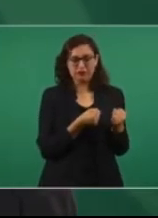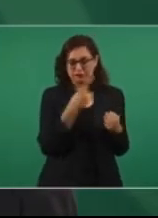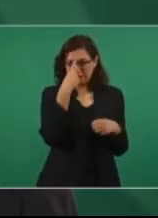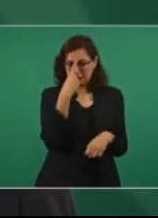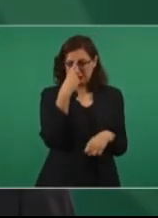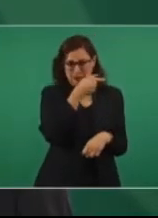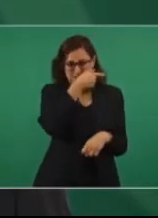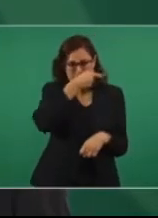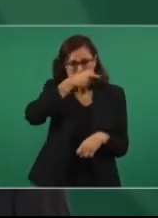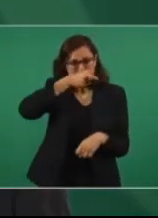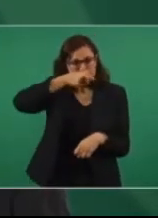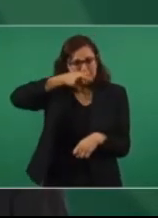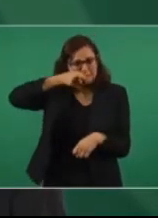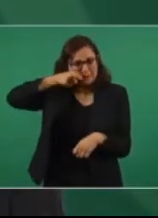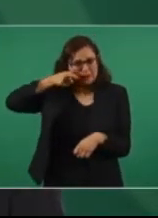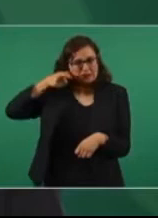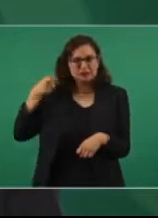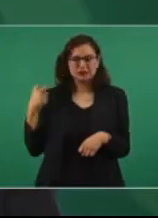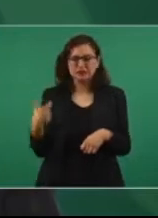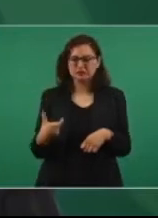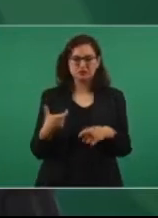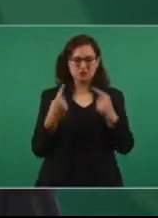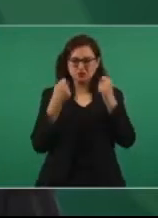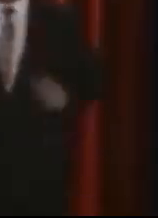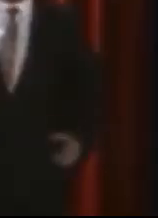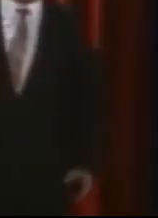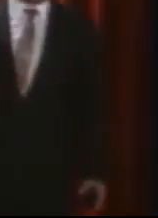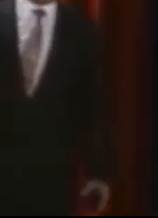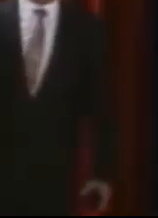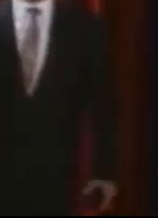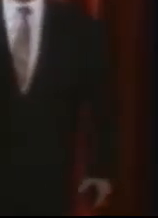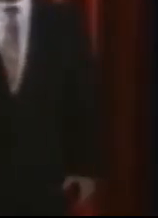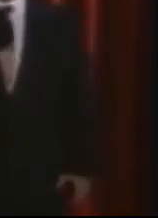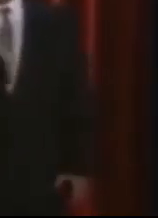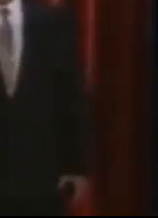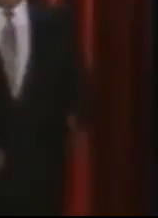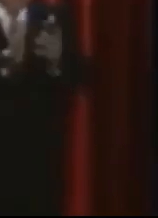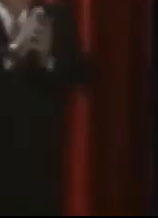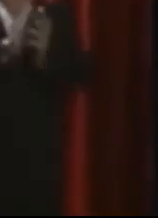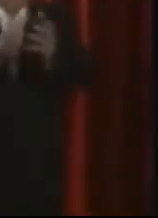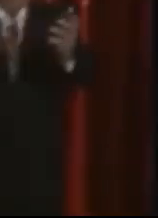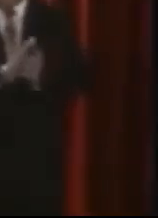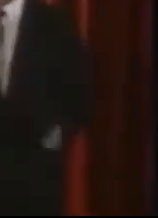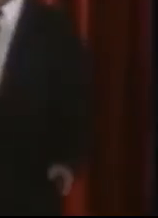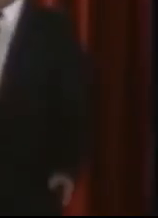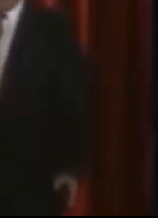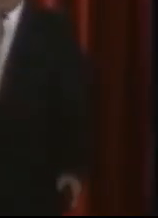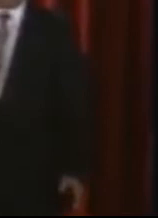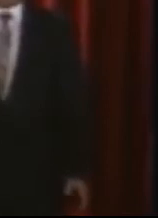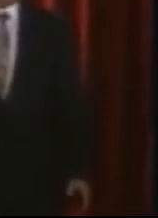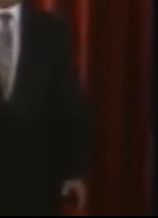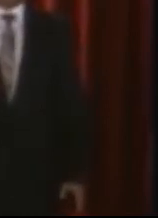dinero, la ambición desmedida al dinero. Yo quiero ser alcalde por mi gente, por